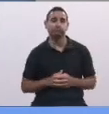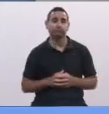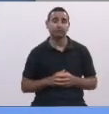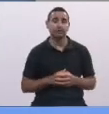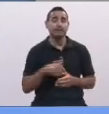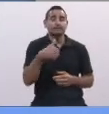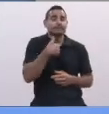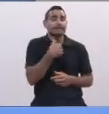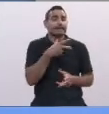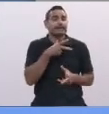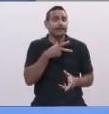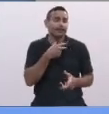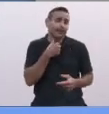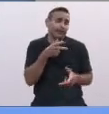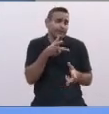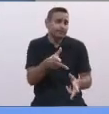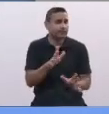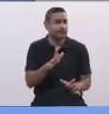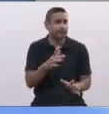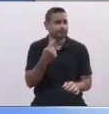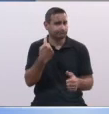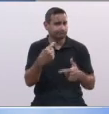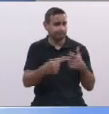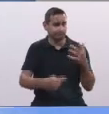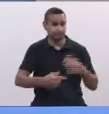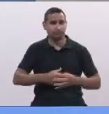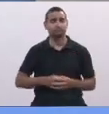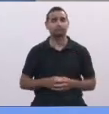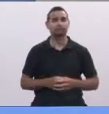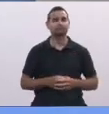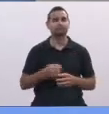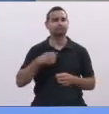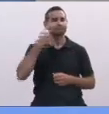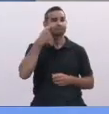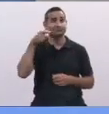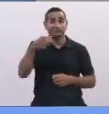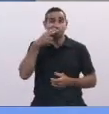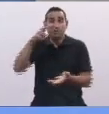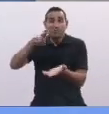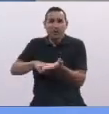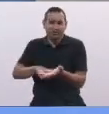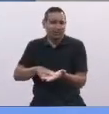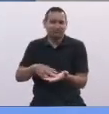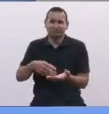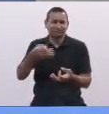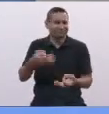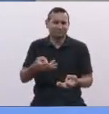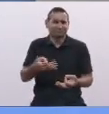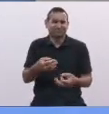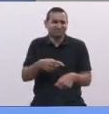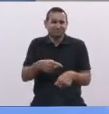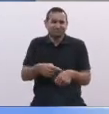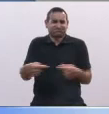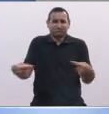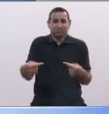a partir de ahí quiero hacer algunas consideraciones. Yo creo que este es un impuesto inoportuno, porque